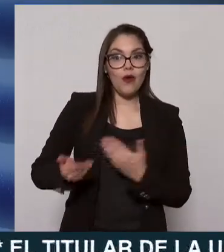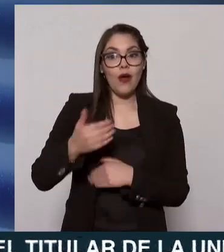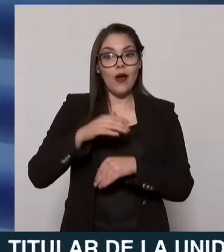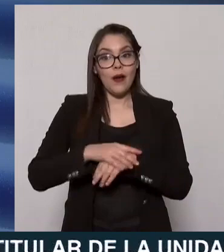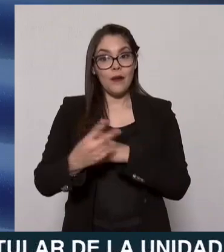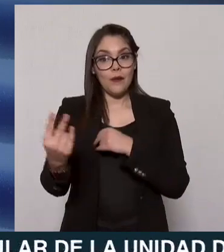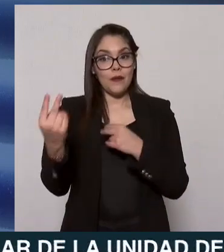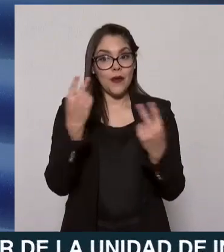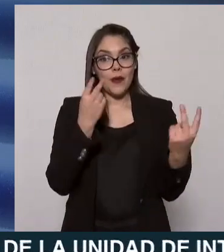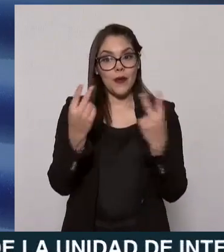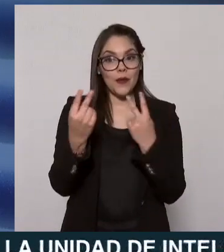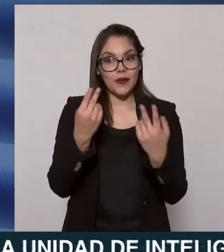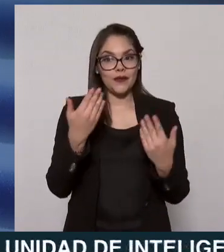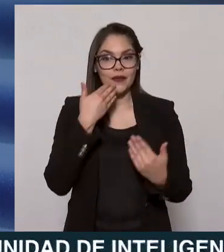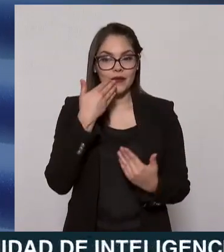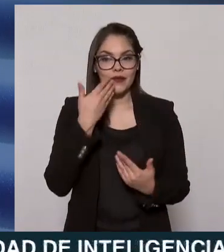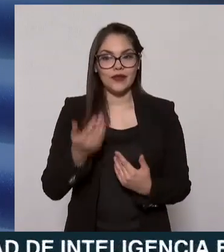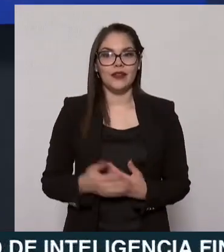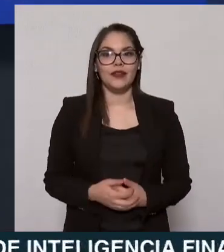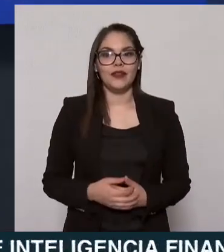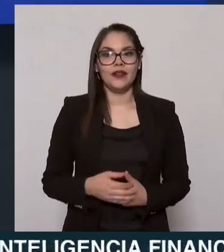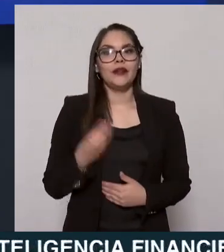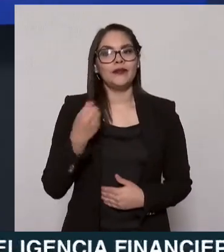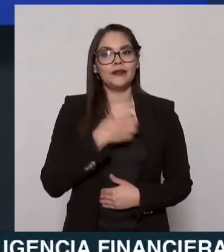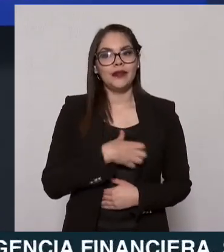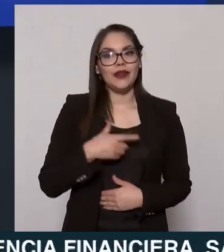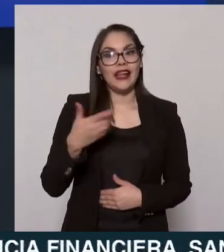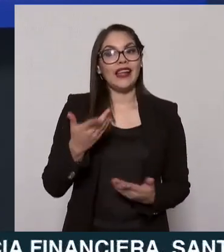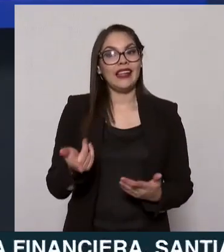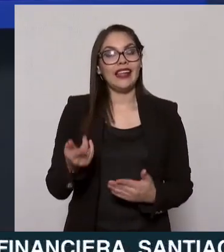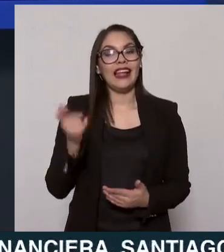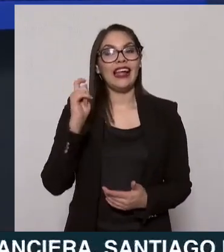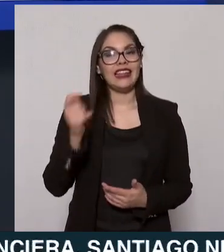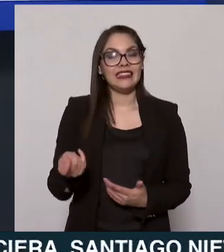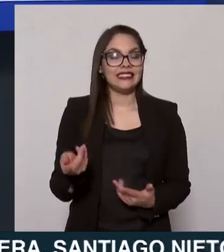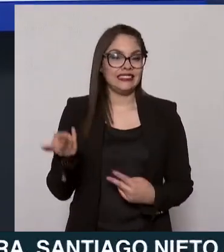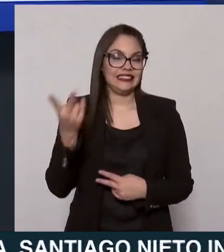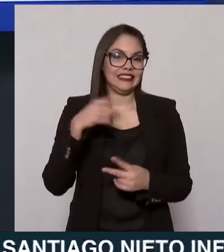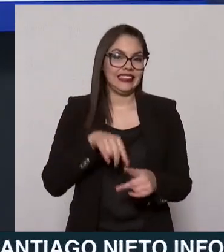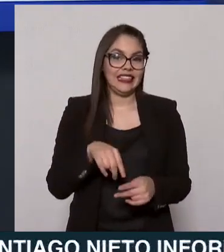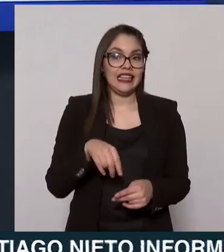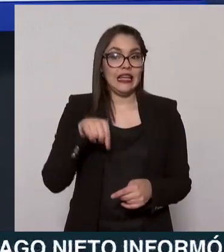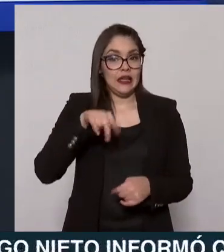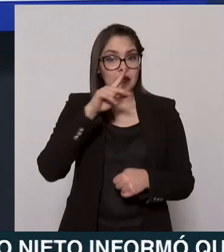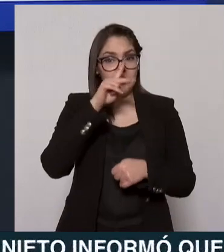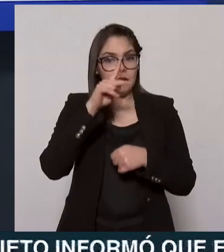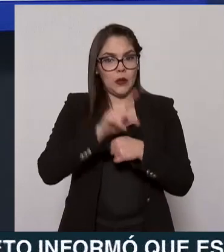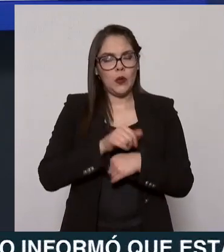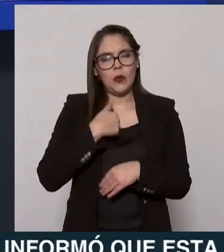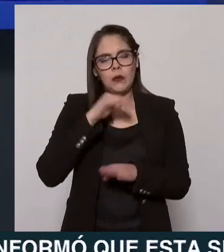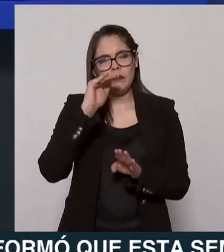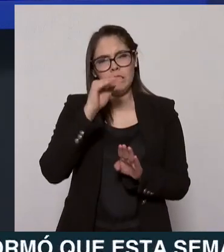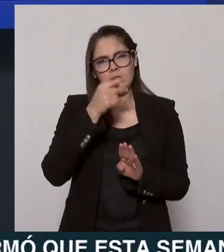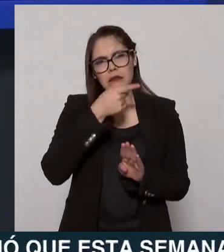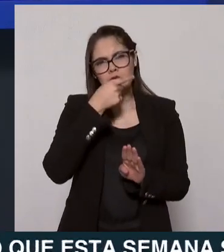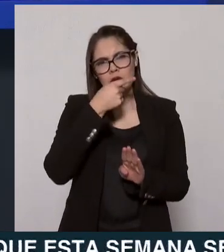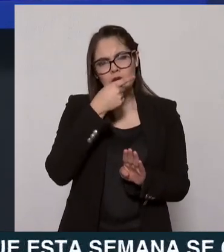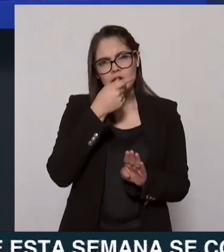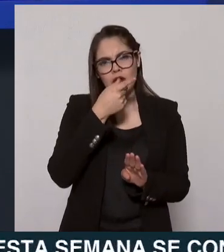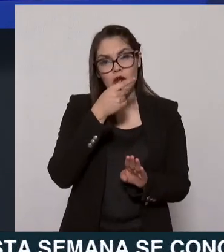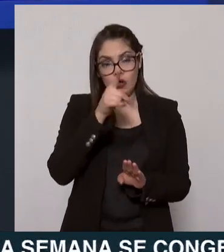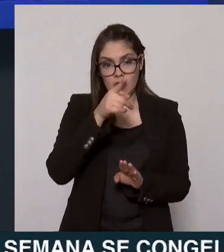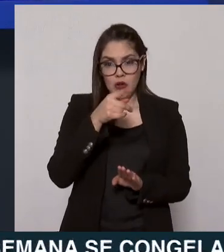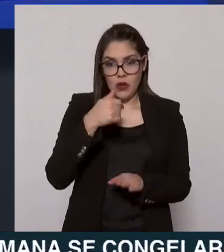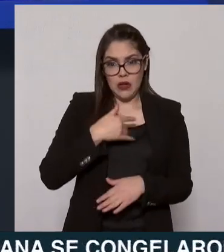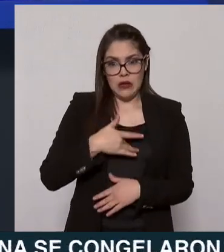están viendo en este momento. Pues muy contentos estamos de que lo haga. Doctor, en este país, yo le pregunto, me parece que hay